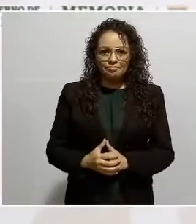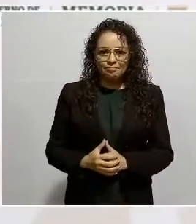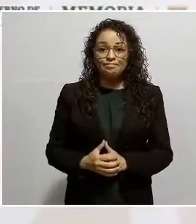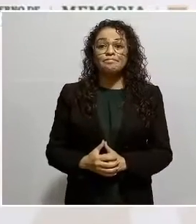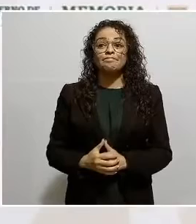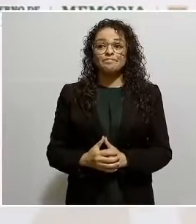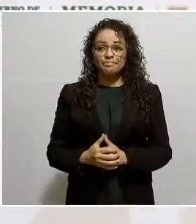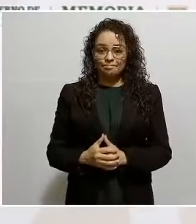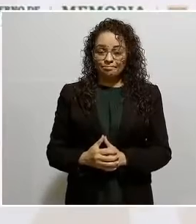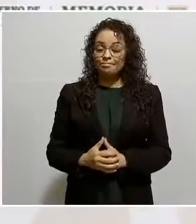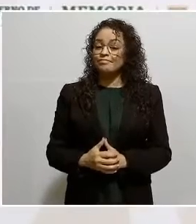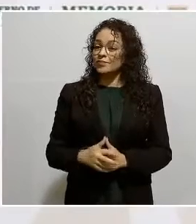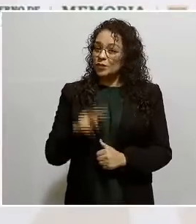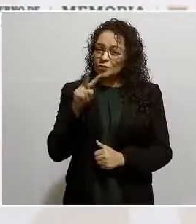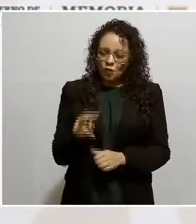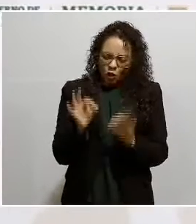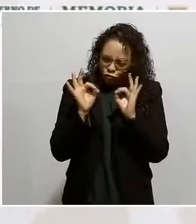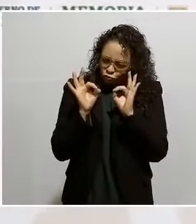entrañablemente tabasqueña.